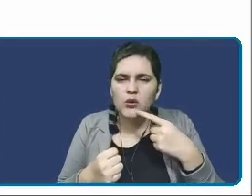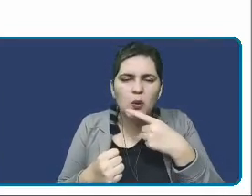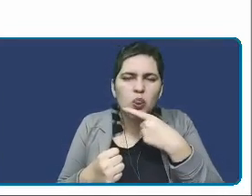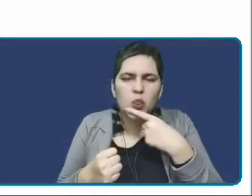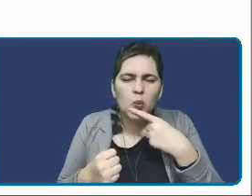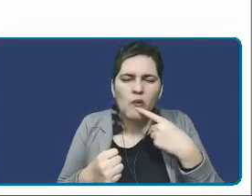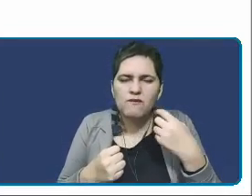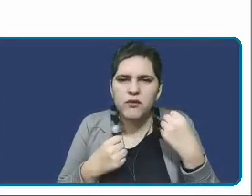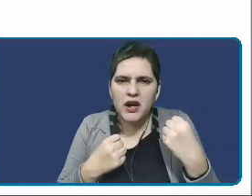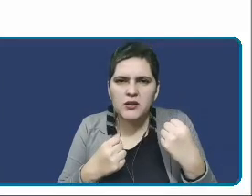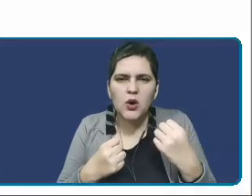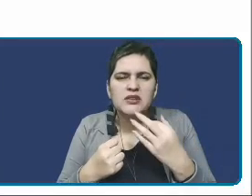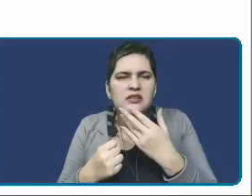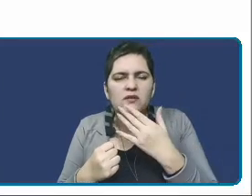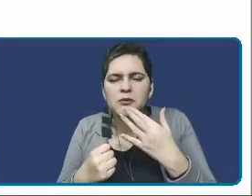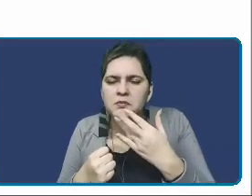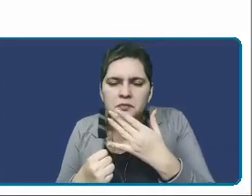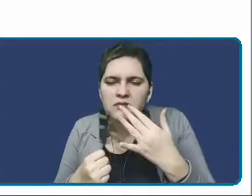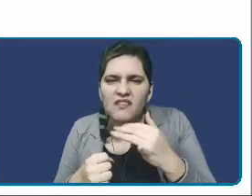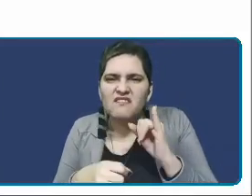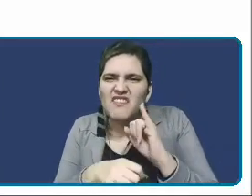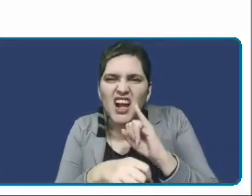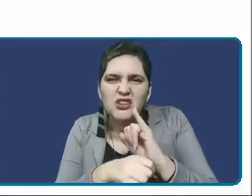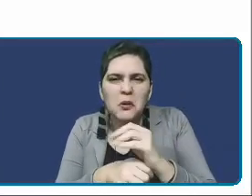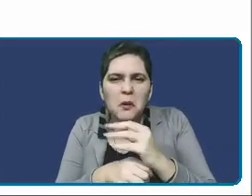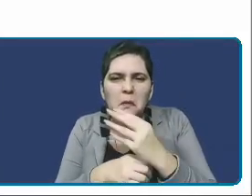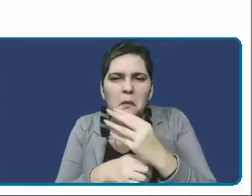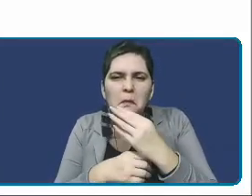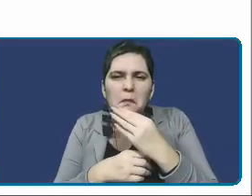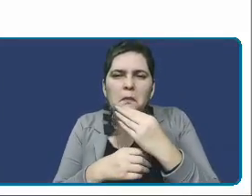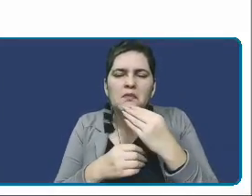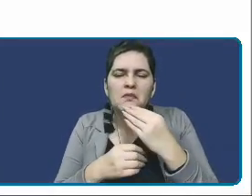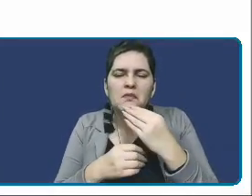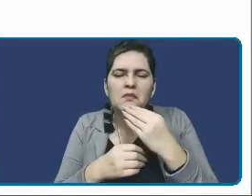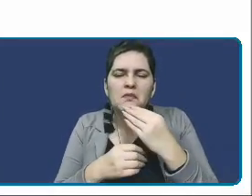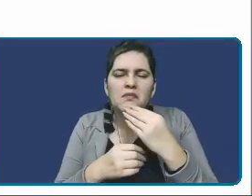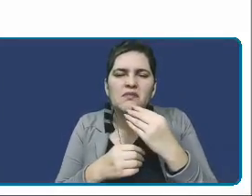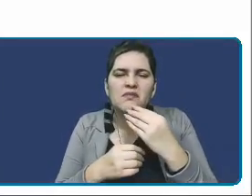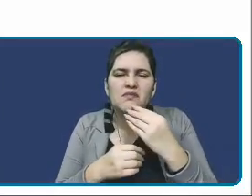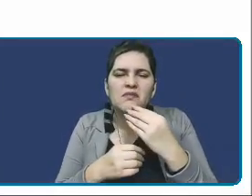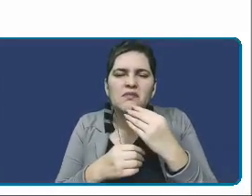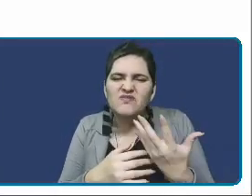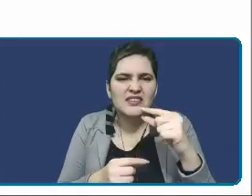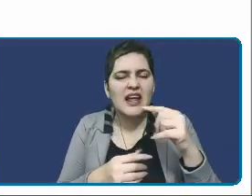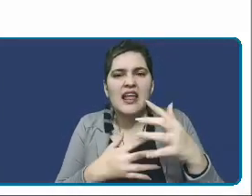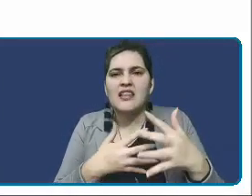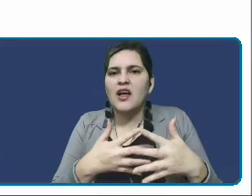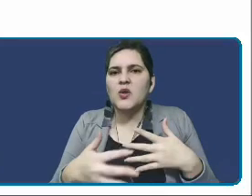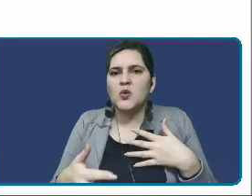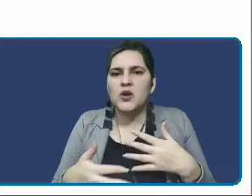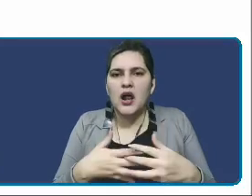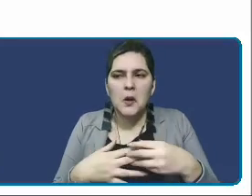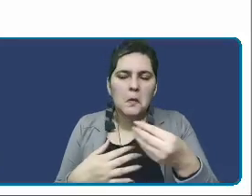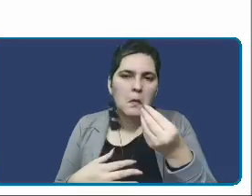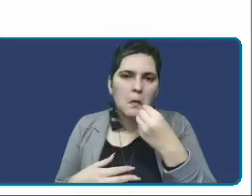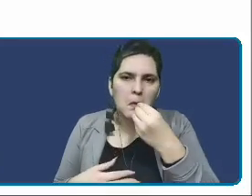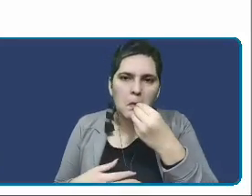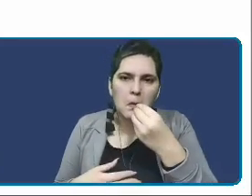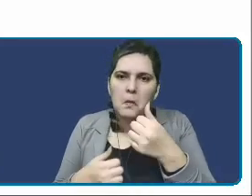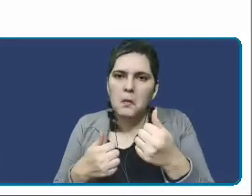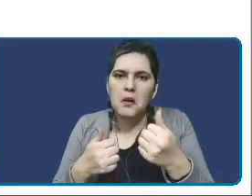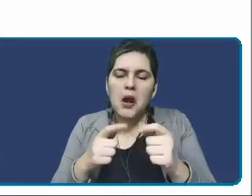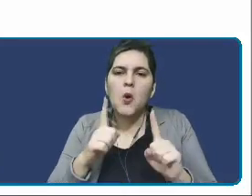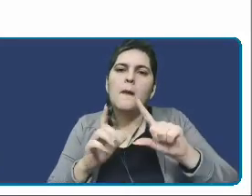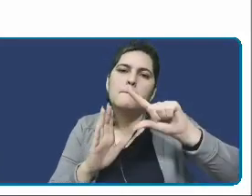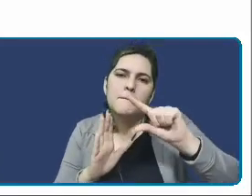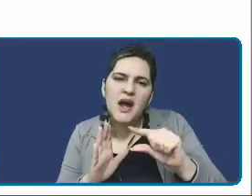más artificial de las comidas, y retrasa un poco entonces el poder incorporar estos alimentos que son más naturales, ¿ya? Que tienen menos, a lo mejor, gusto dulce, o